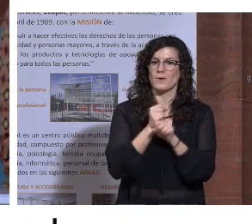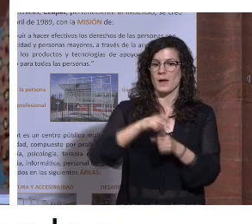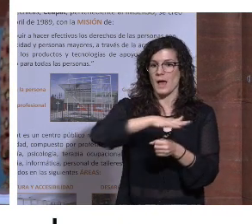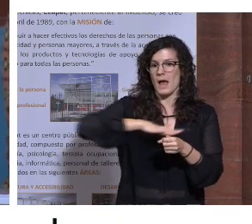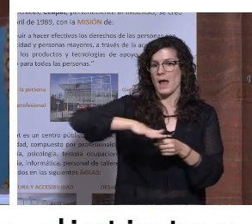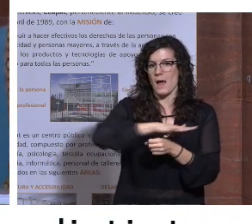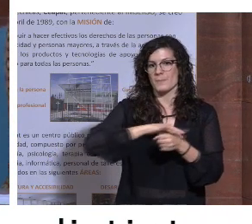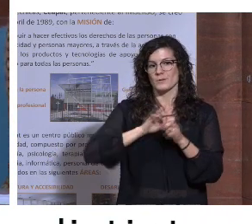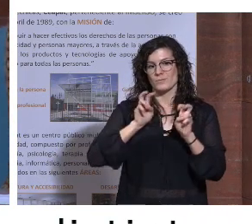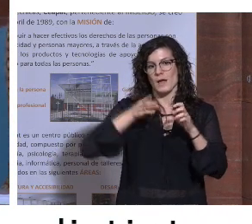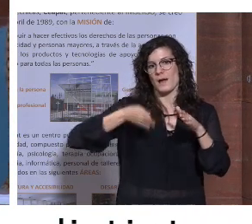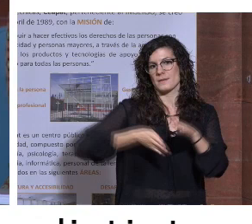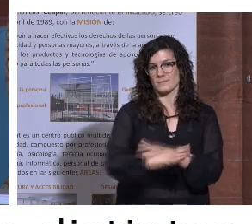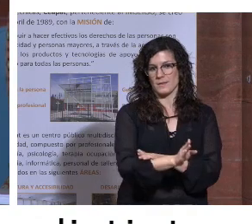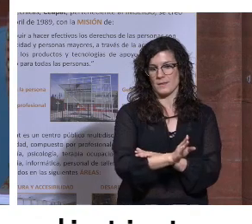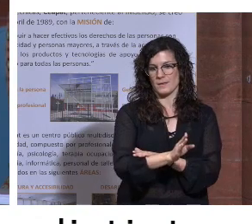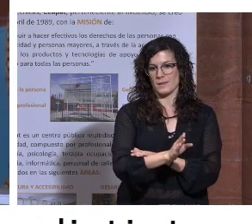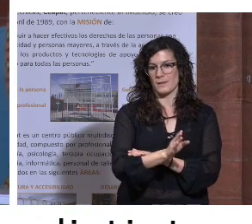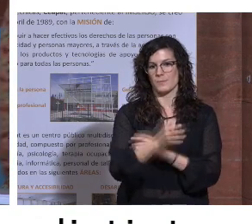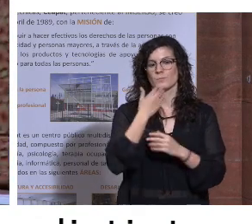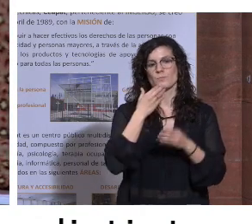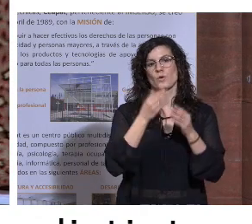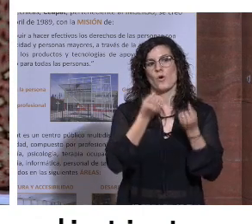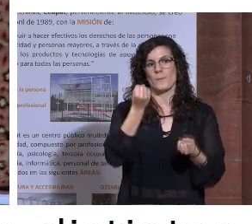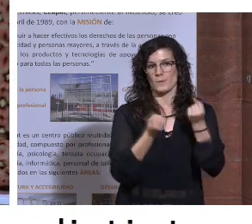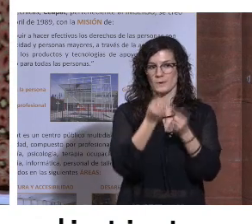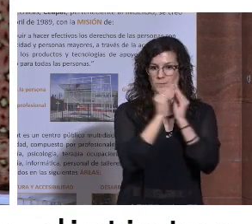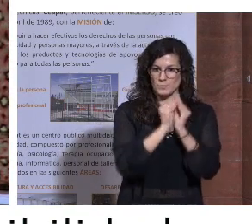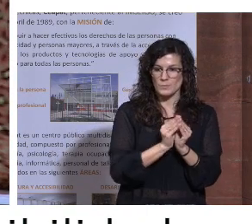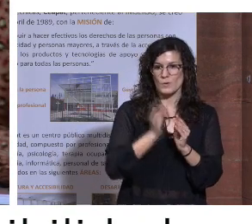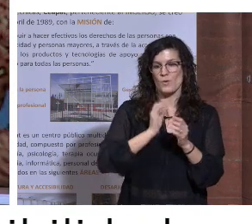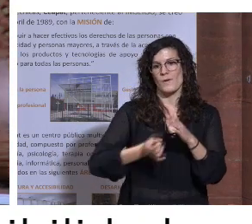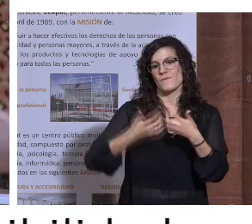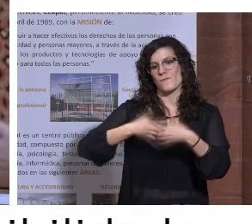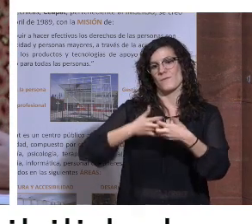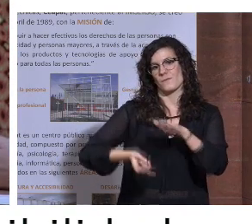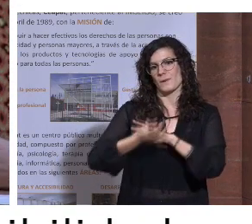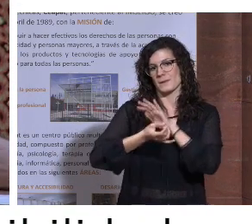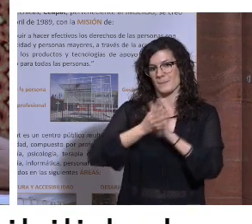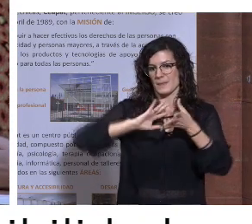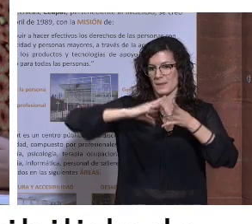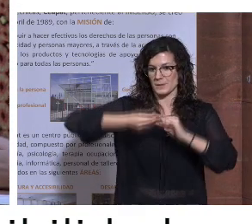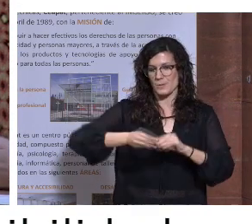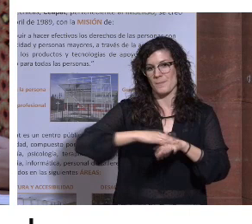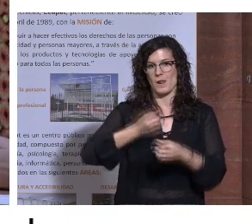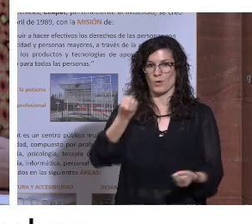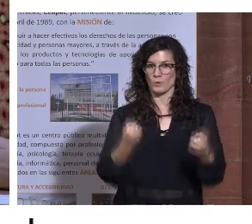campo de la accesibilidad, desde transformadores de vehículos, fabricantes de mandos y adaptaciones para la